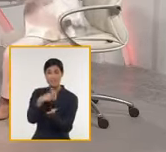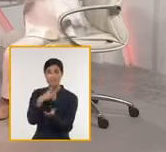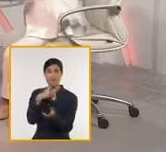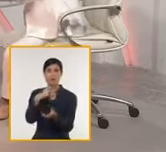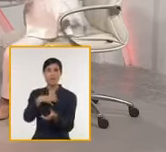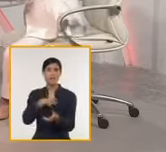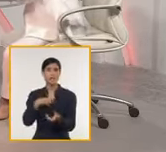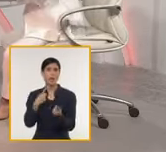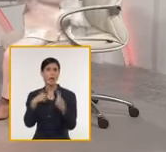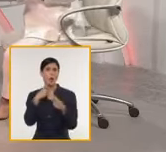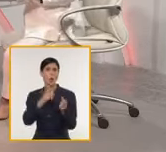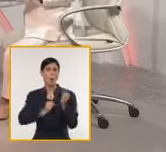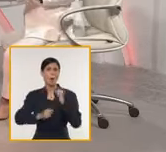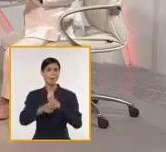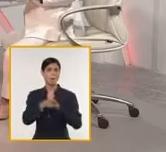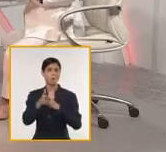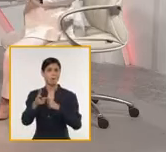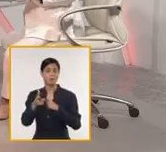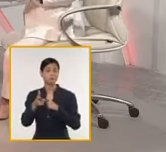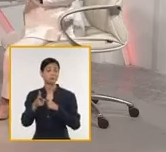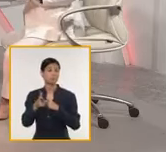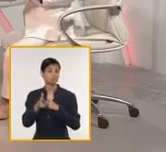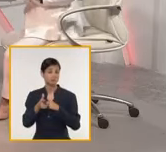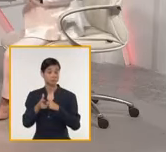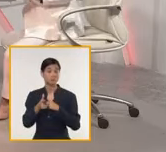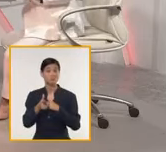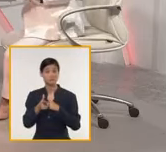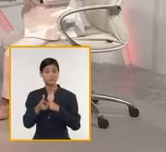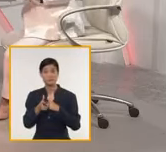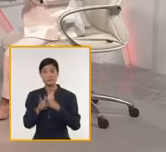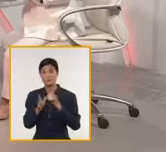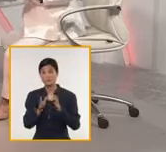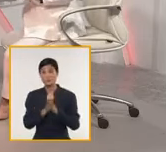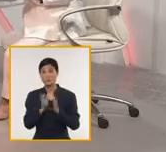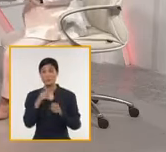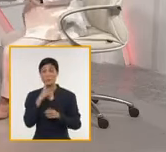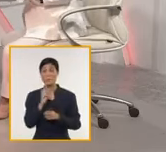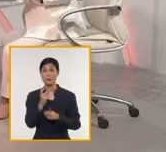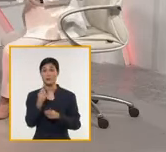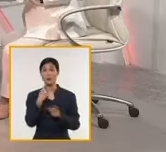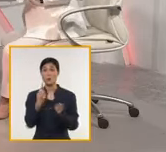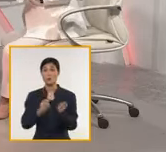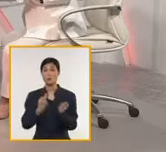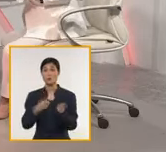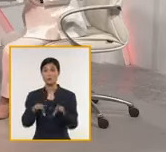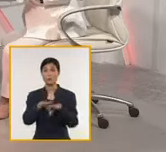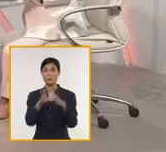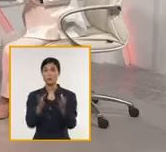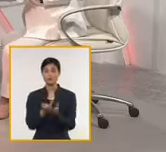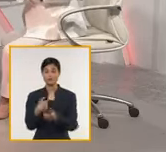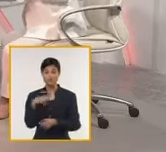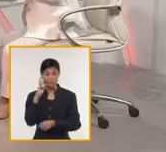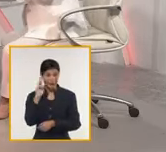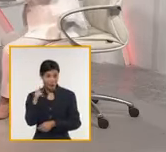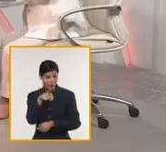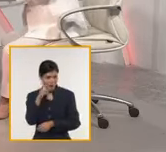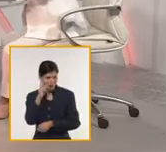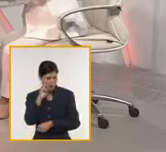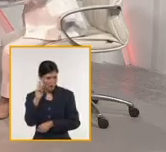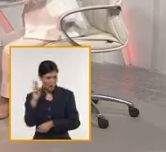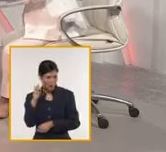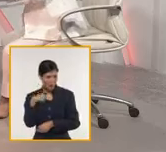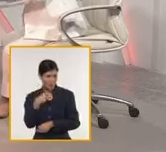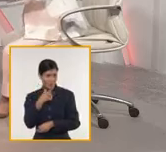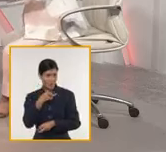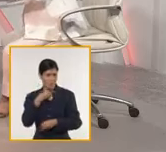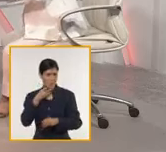el pretexto de Estados Unidos para entrar en la guerra. Es que uno dice también... Pero ocurrió en la Primera Guerra Mundial, ¿te acuerdas? El hundimiento de Lusitania.